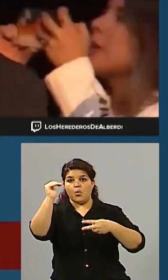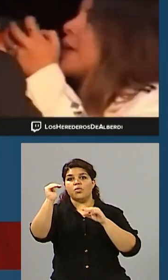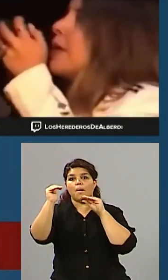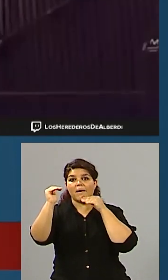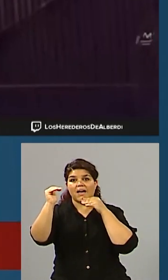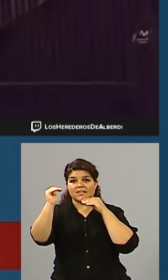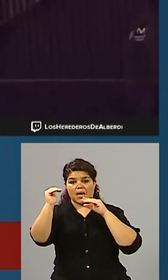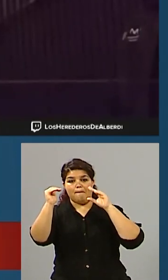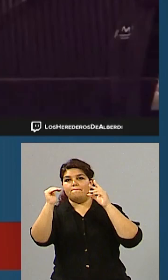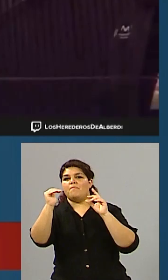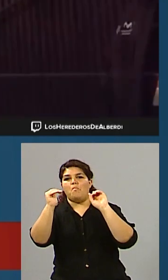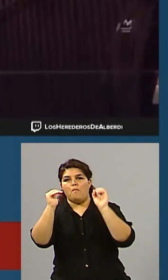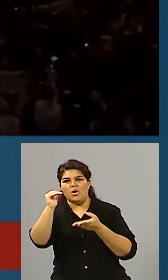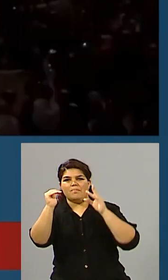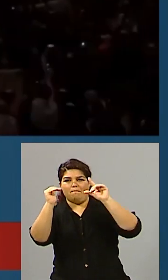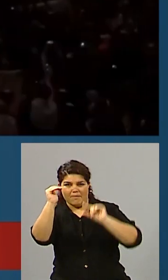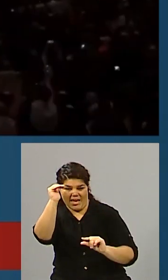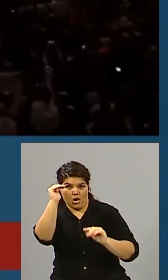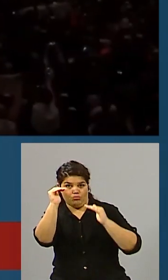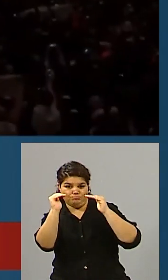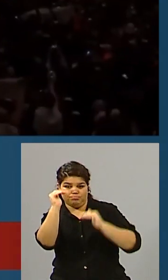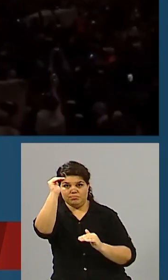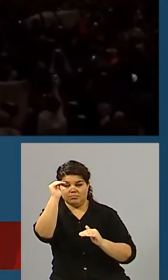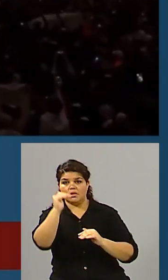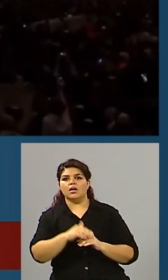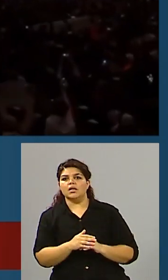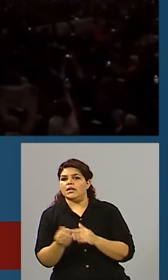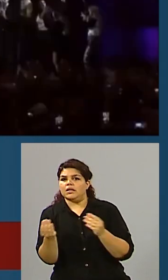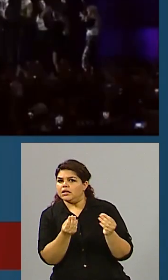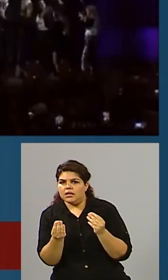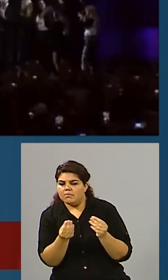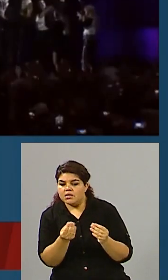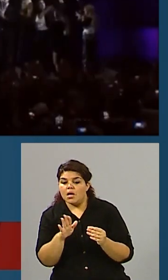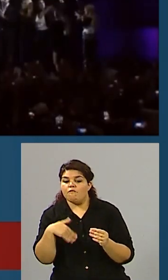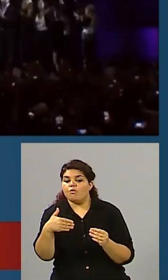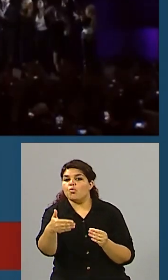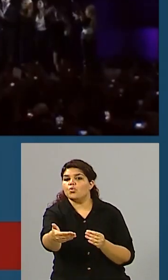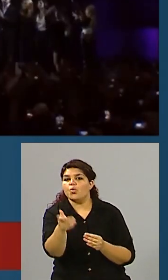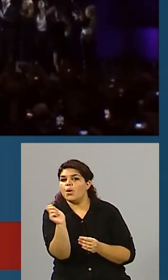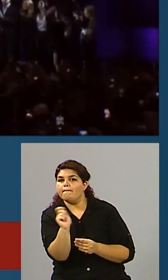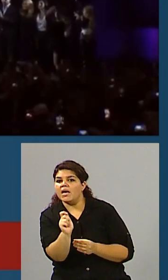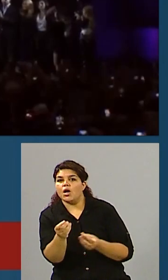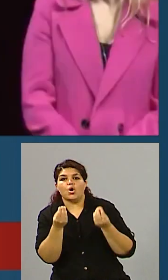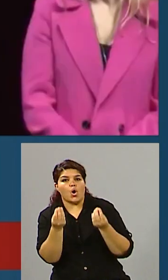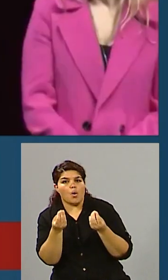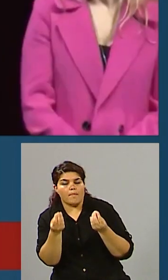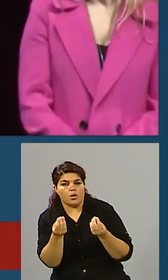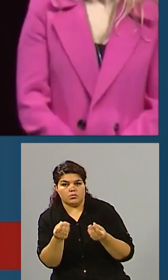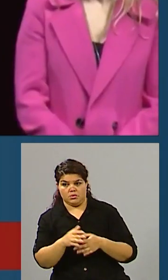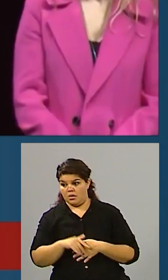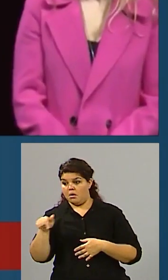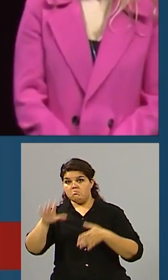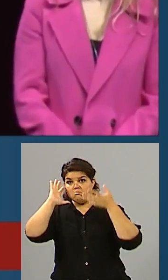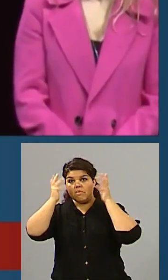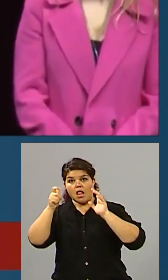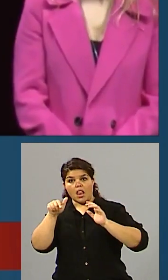Massa. Gastón, ¿qué se espera para los próximos meses en materia de política, teniendo en cuenta que Milei sumó el